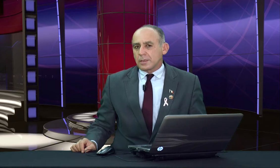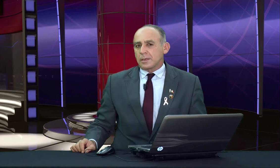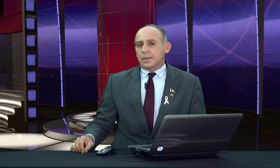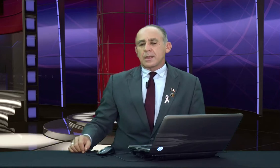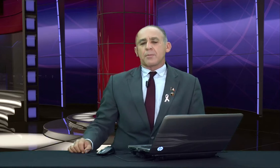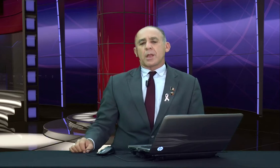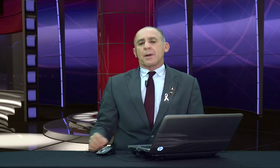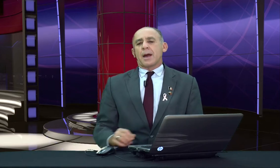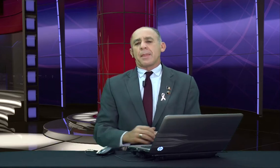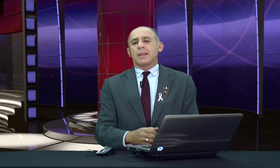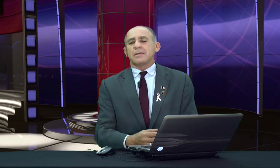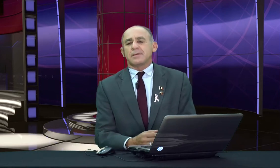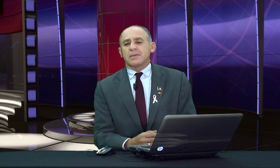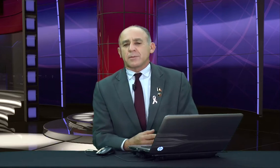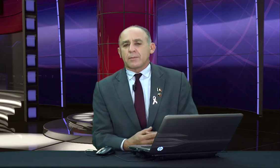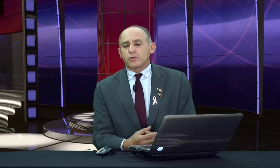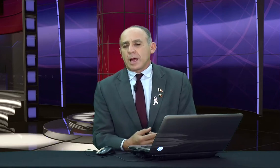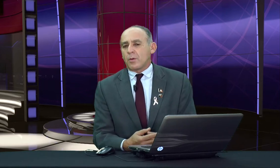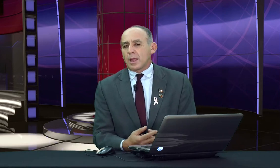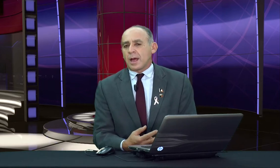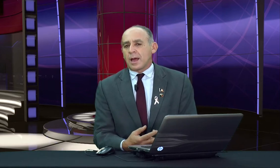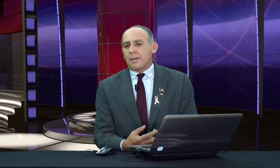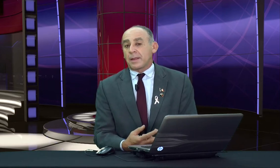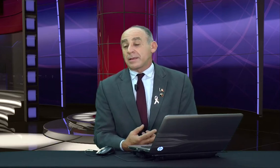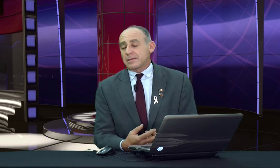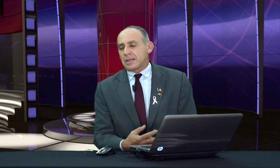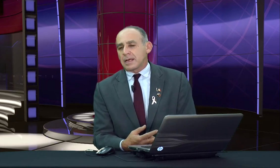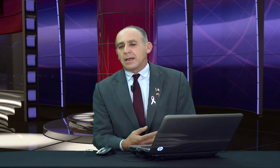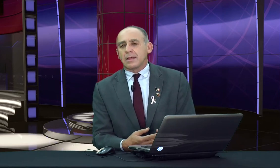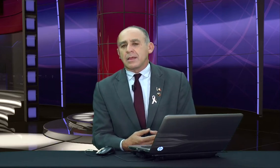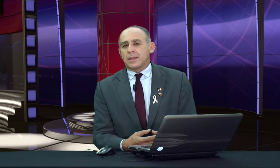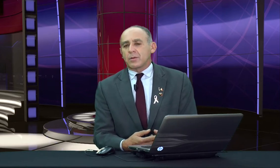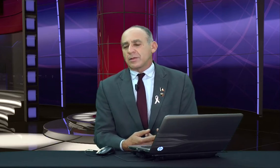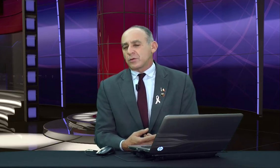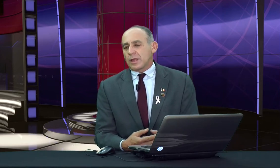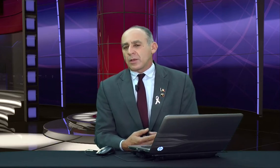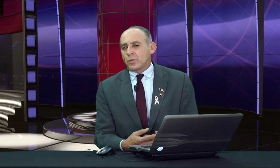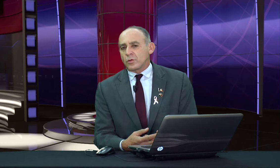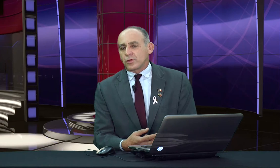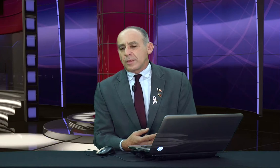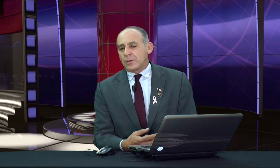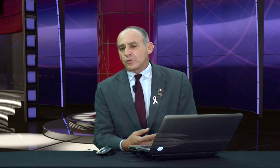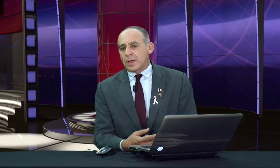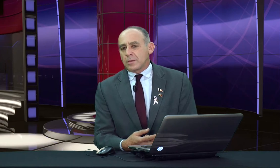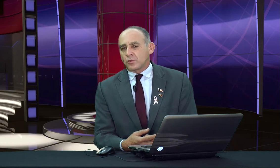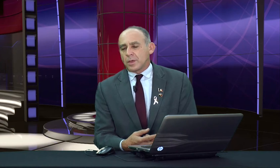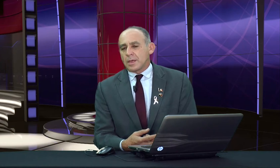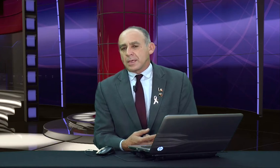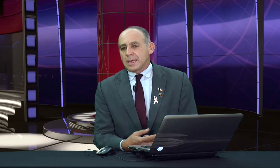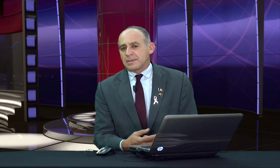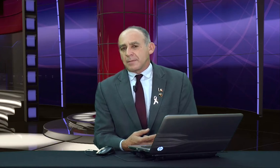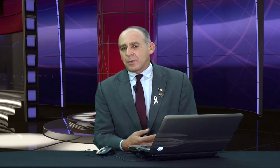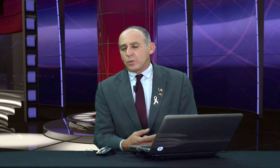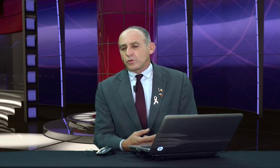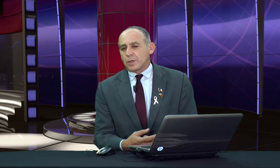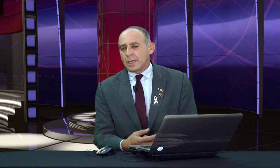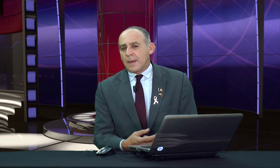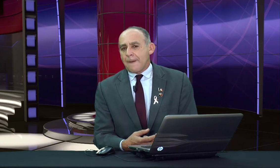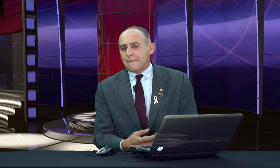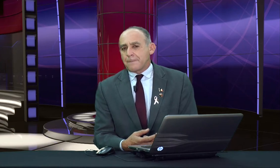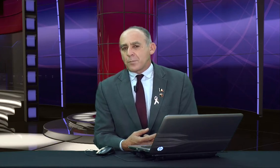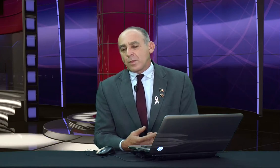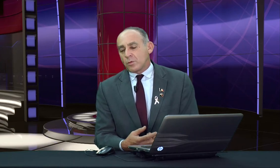Continuamos aquí en el programa Análisis. Vamos ahora a hablar acerca de cuáles son algunos de los daños que se